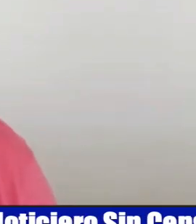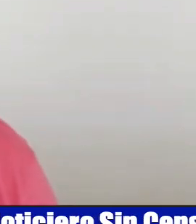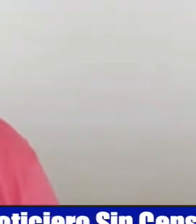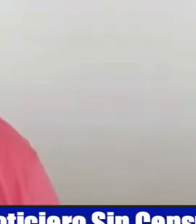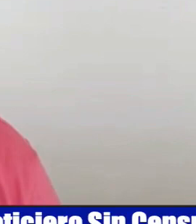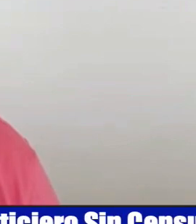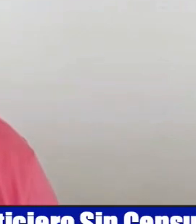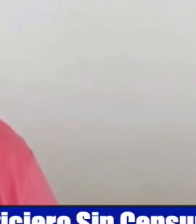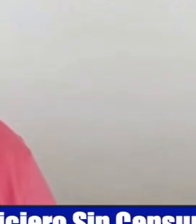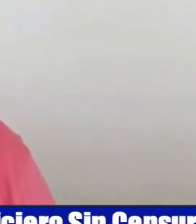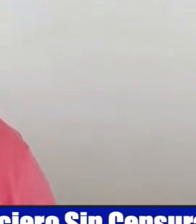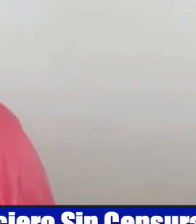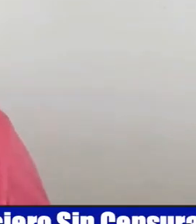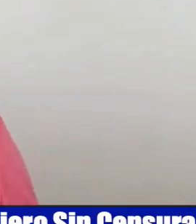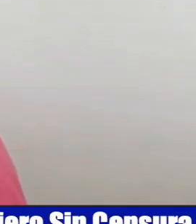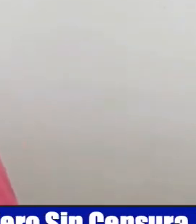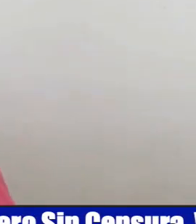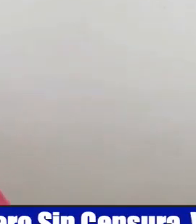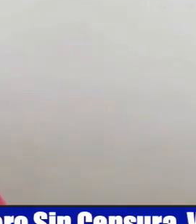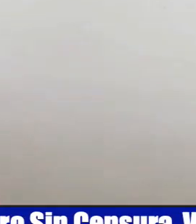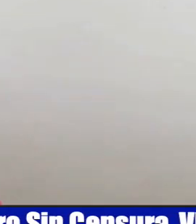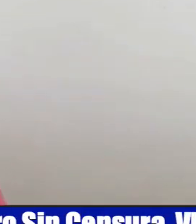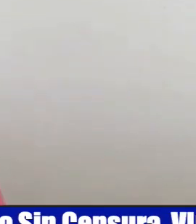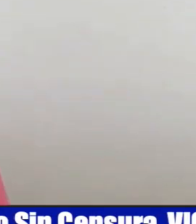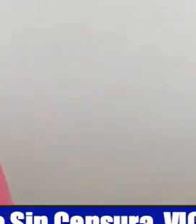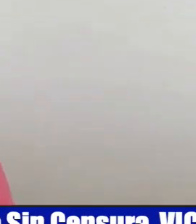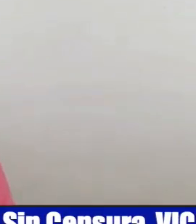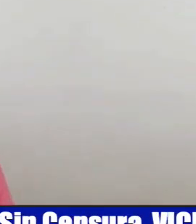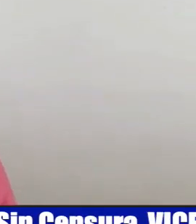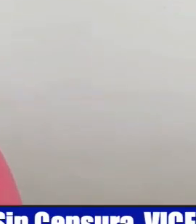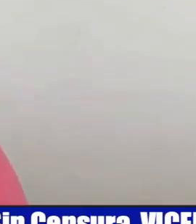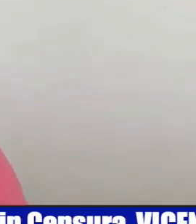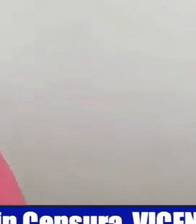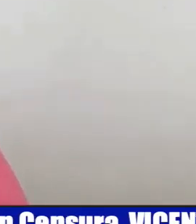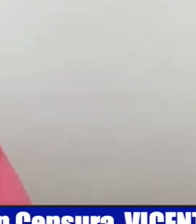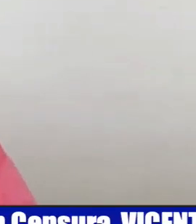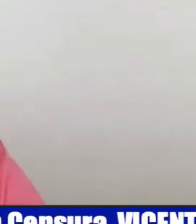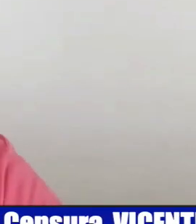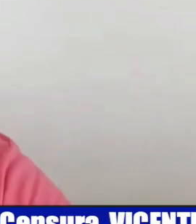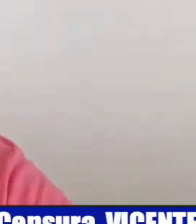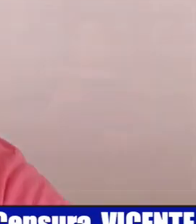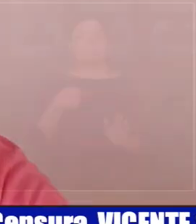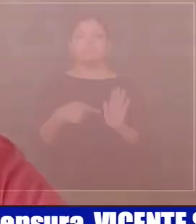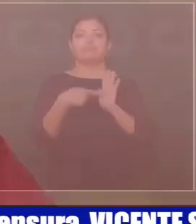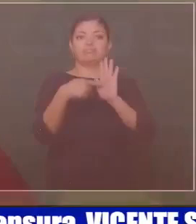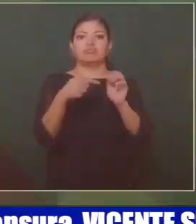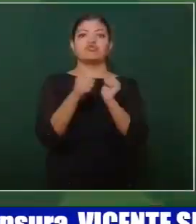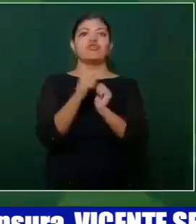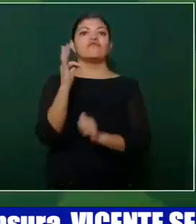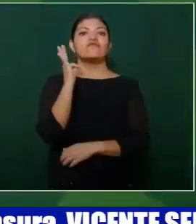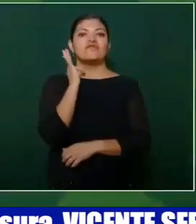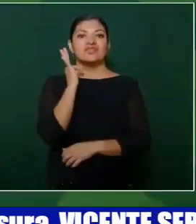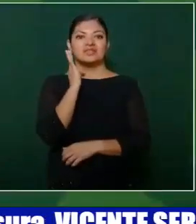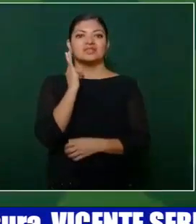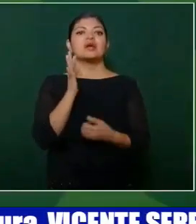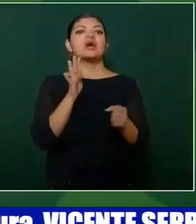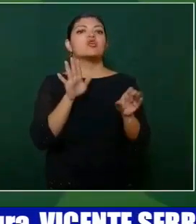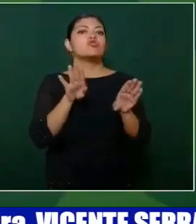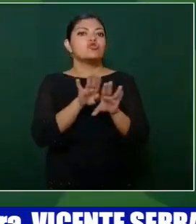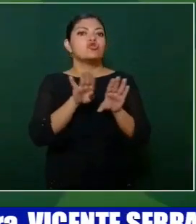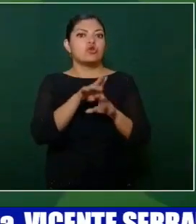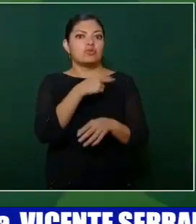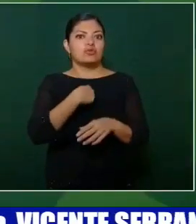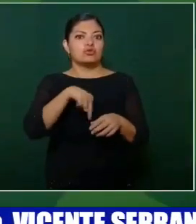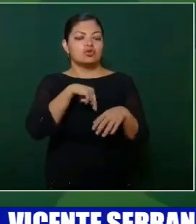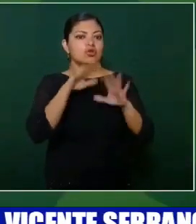de la gente. Que es más, defendió a su autoridad que ahora está siendo investigada por posibles omisiones